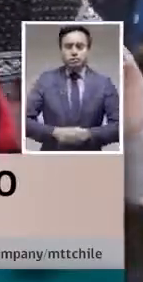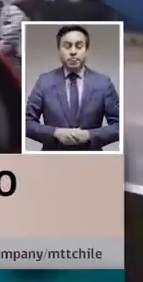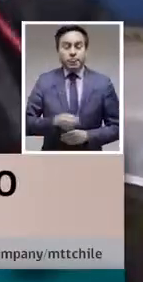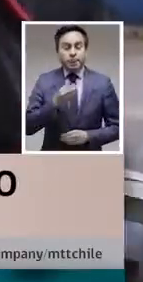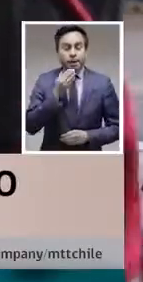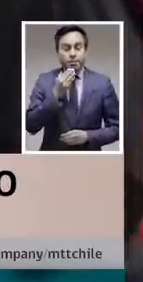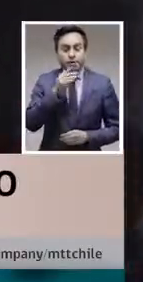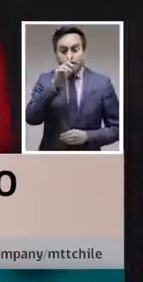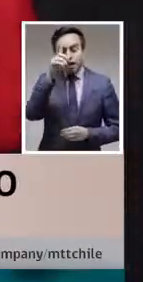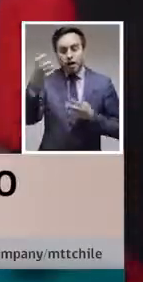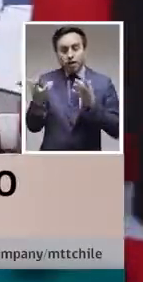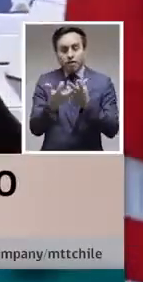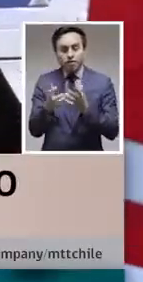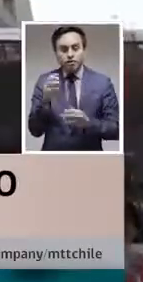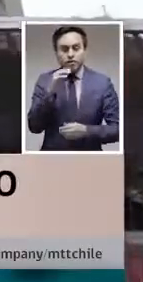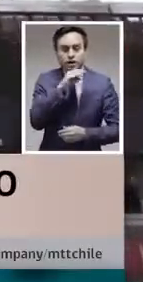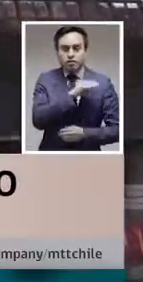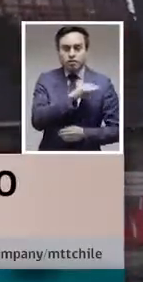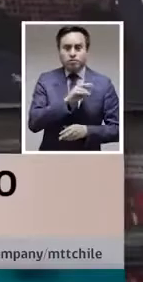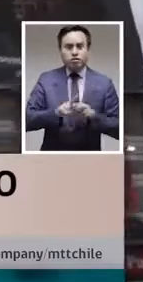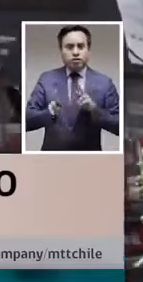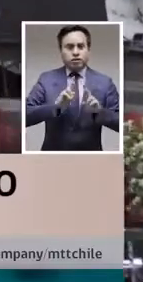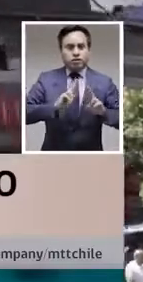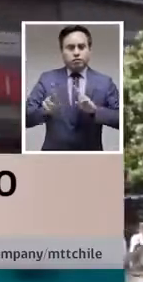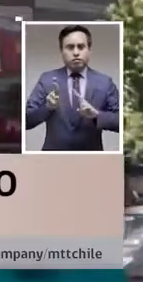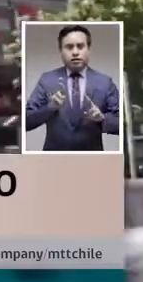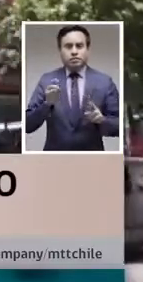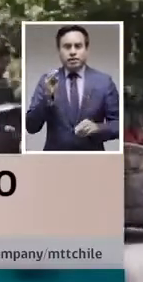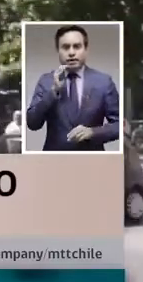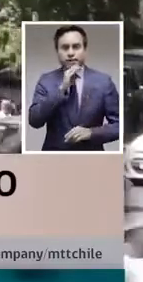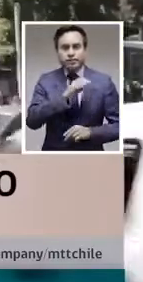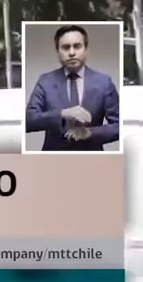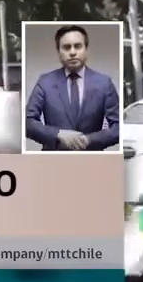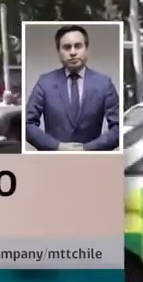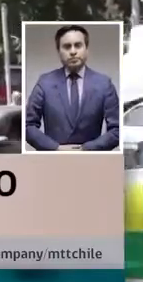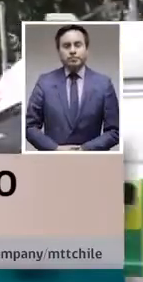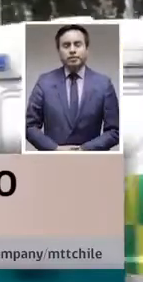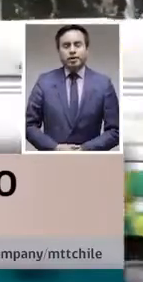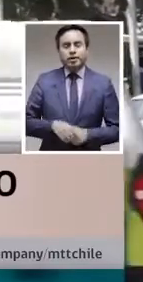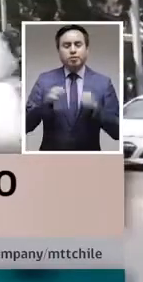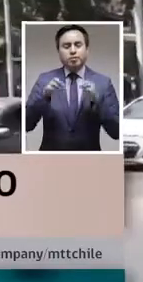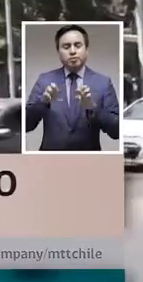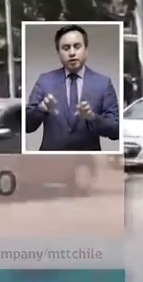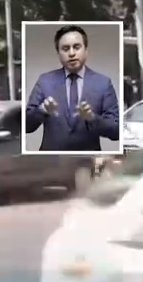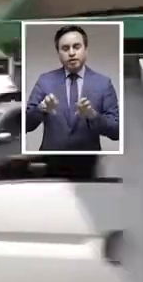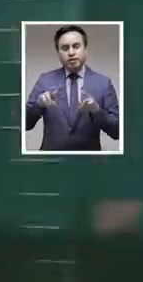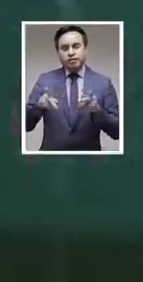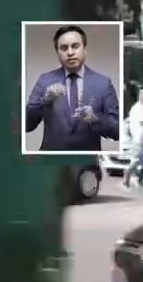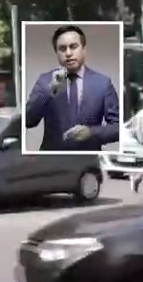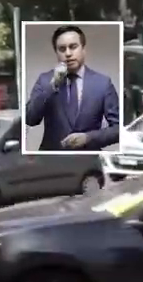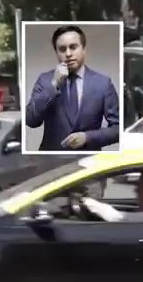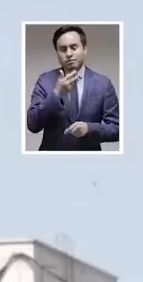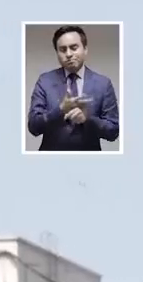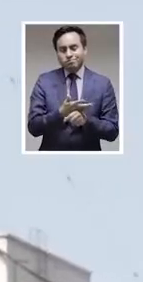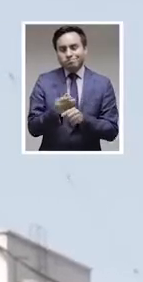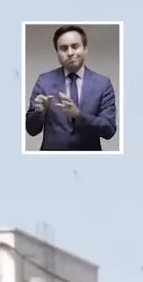para adaptarnos más rápido, para poder reaccionar más rápido. Las oportunidades entonces vienen